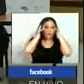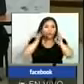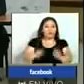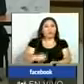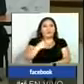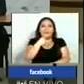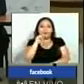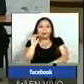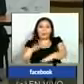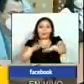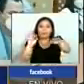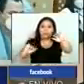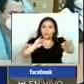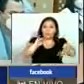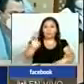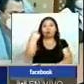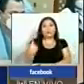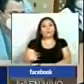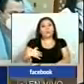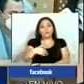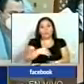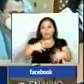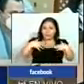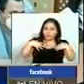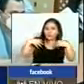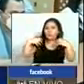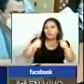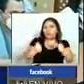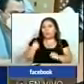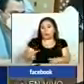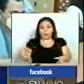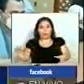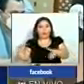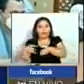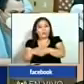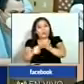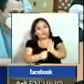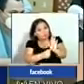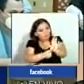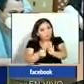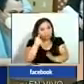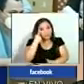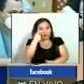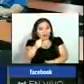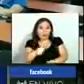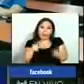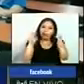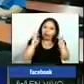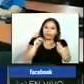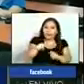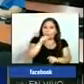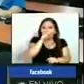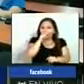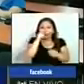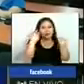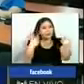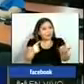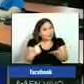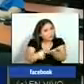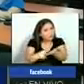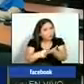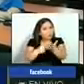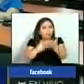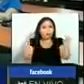por el Ministro de Salud, Francisco Aladí, directamente a los representantes de este sector privado de salud, en una reunión en la que